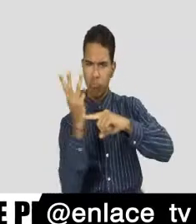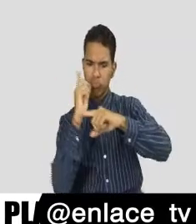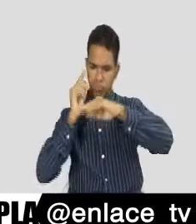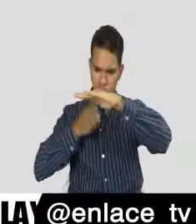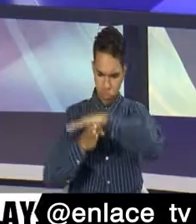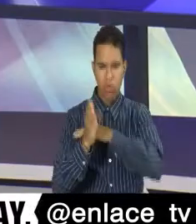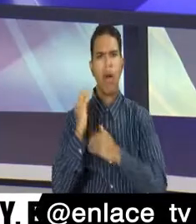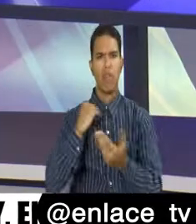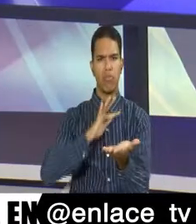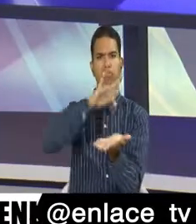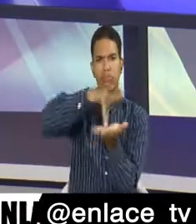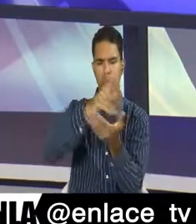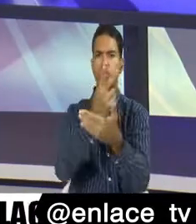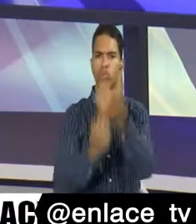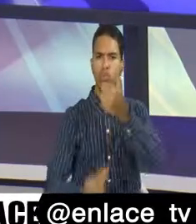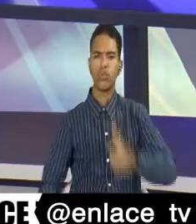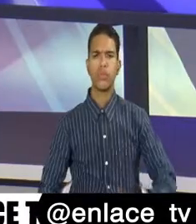presencial.